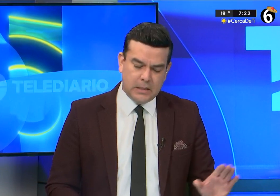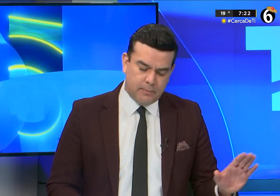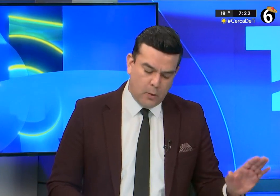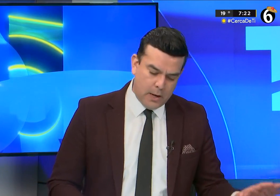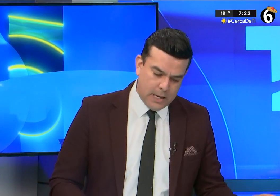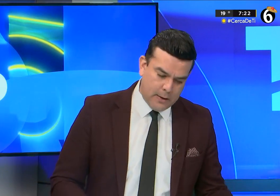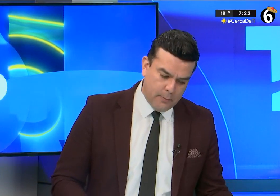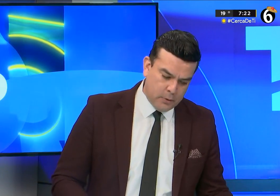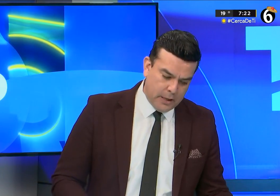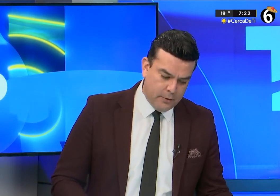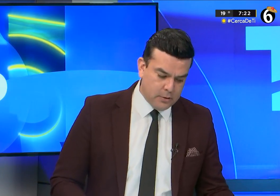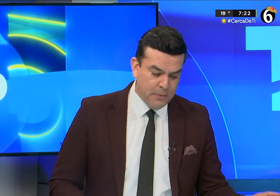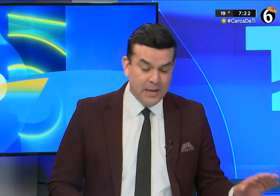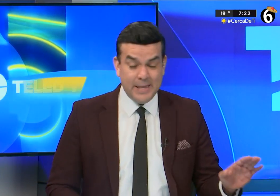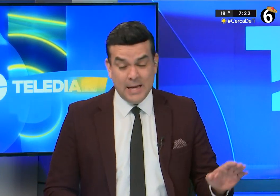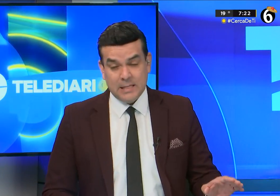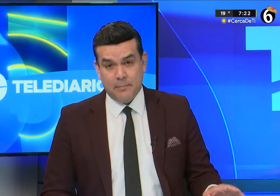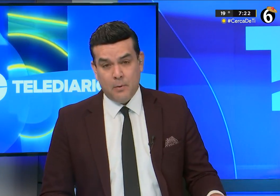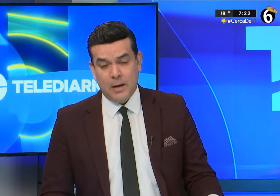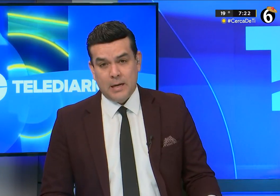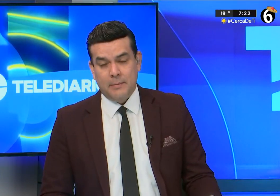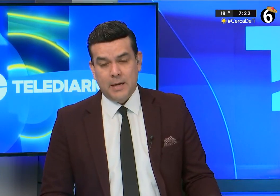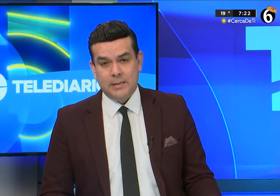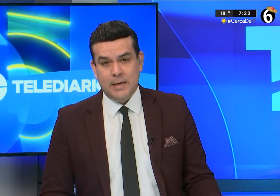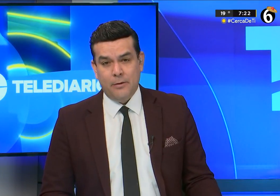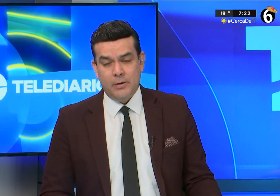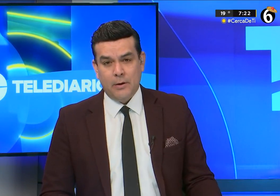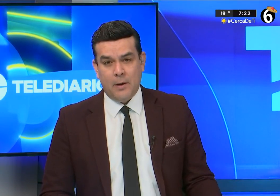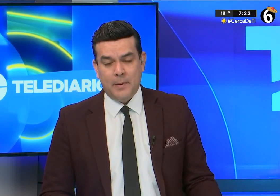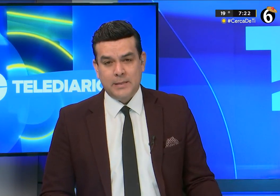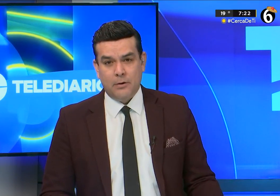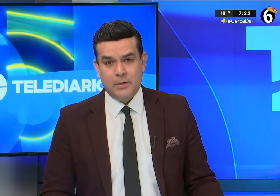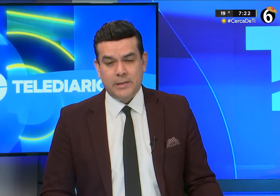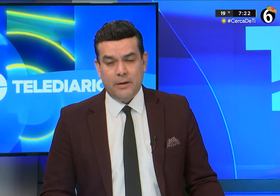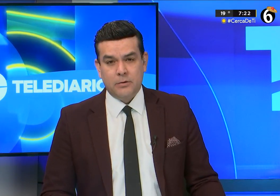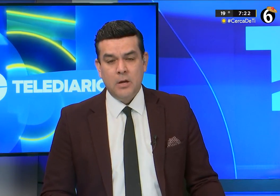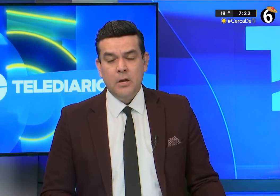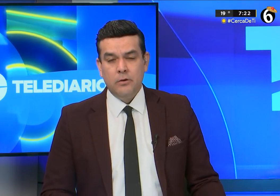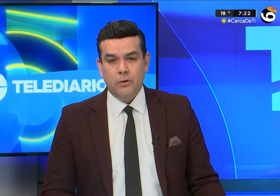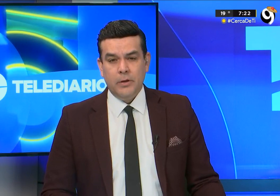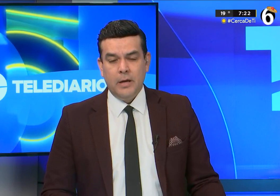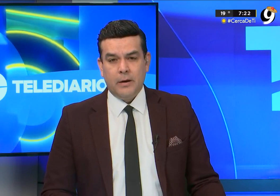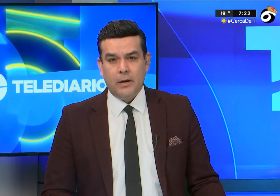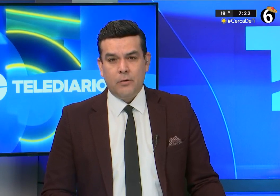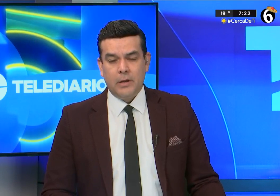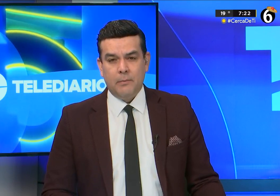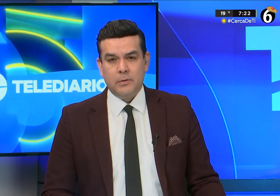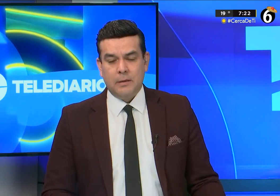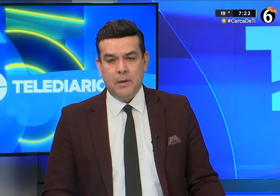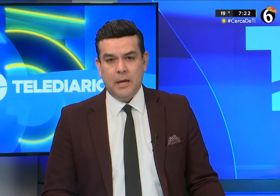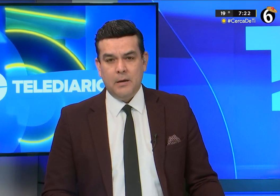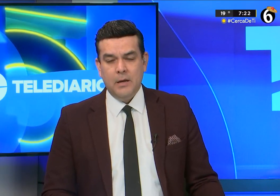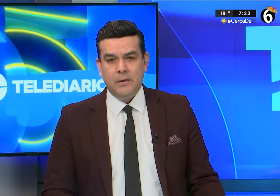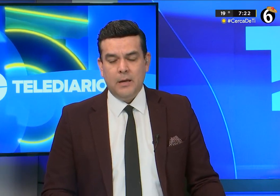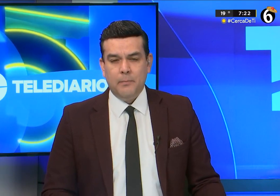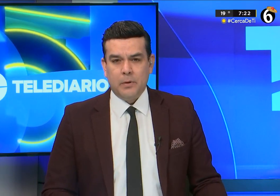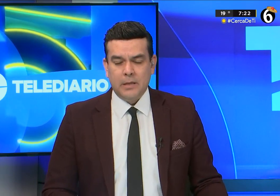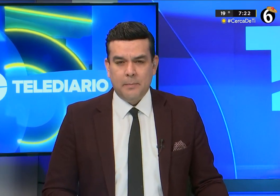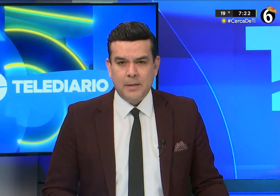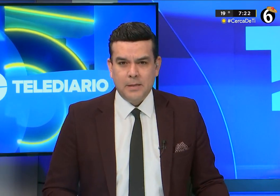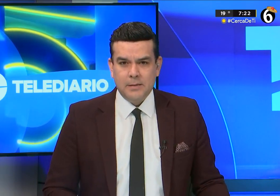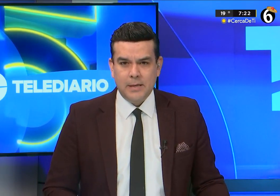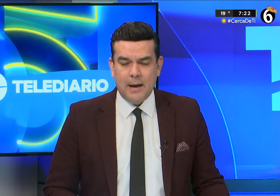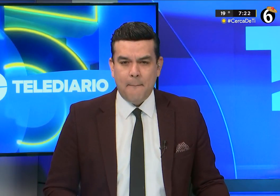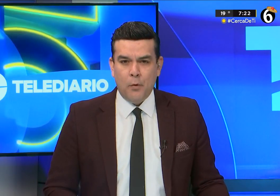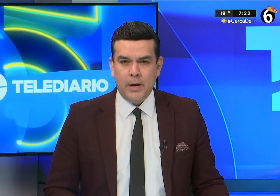judicial que ya se aprobó en la Cámara de Diputados, ya se aprobó en la Cámara de Senadores y ahora pasa a los estados, donde recordemos también tiene